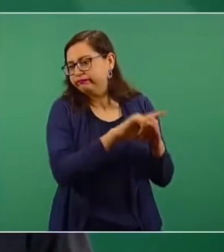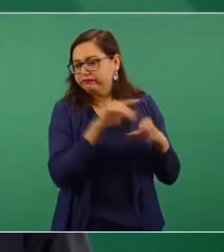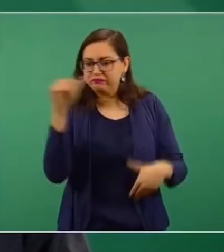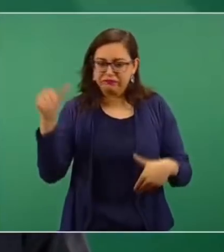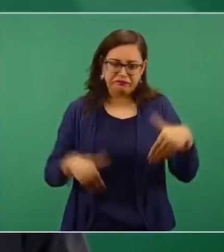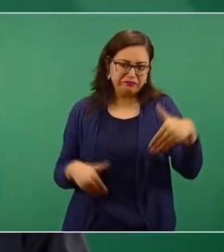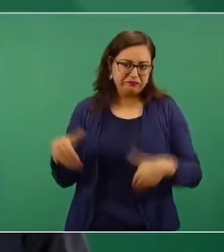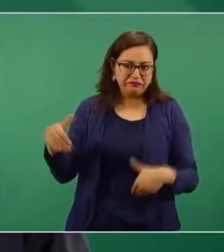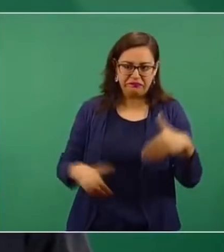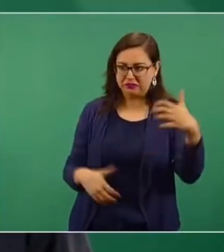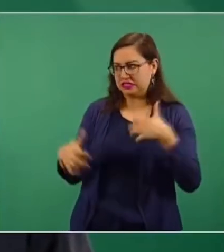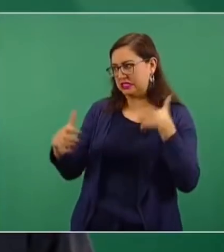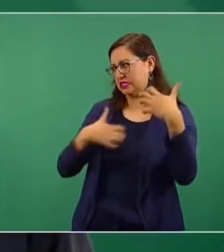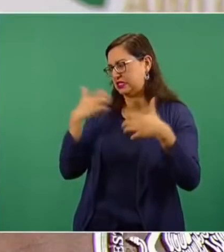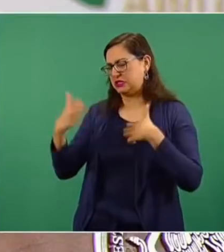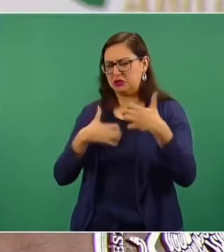También no mucho,